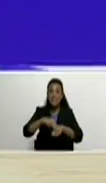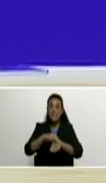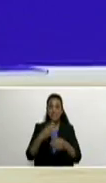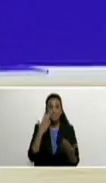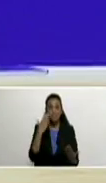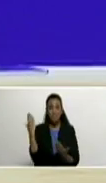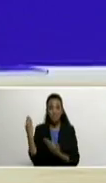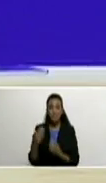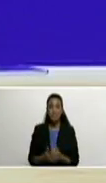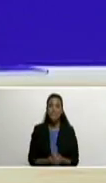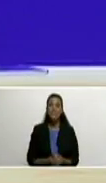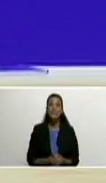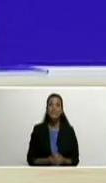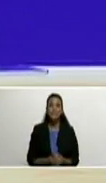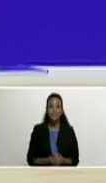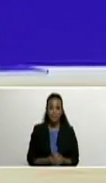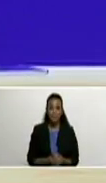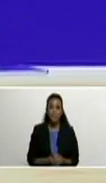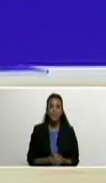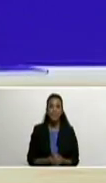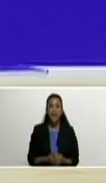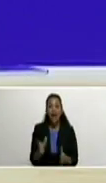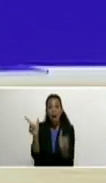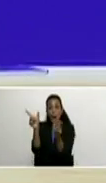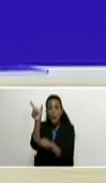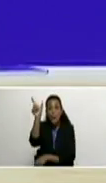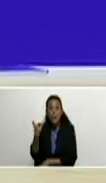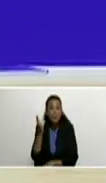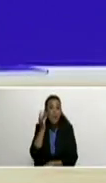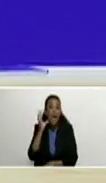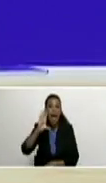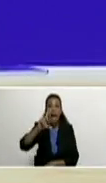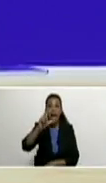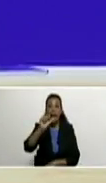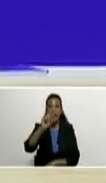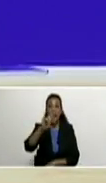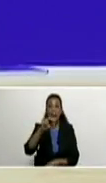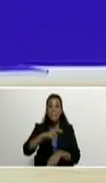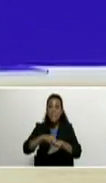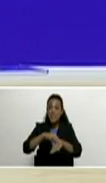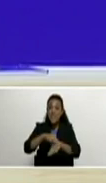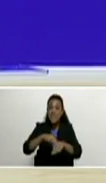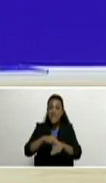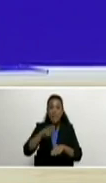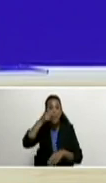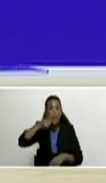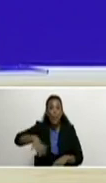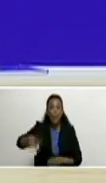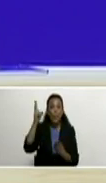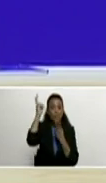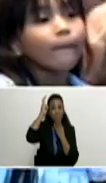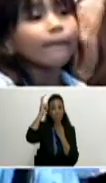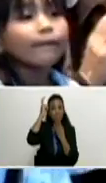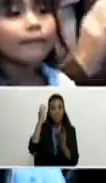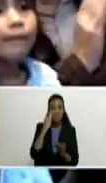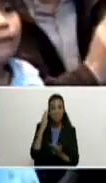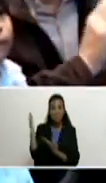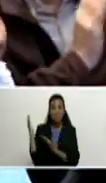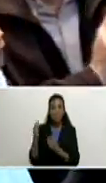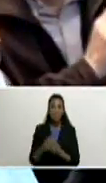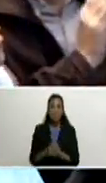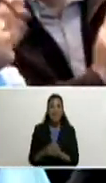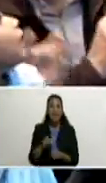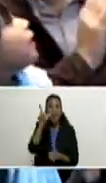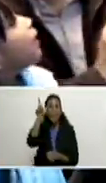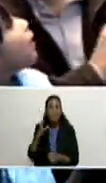Salud. A la compañera Clara Vidal, ministra de los Pueblos Indígenas. A la